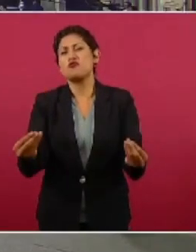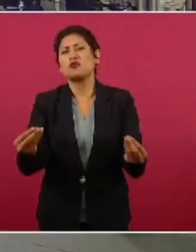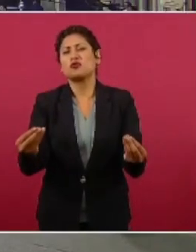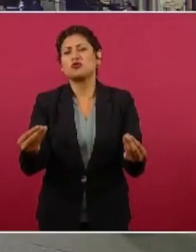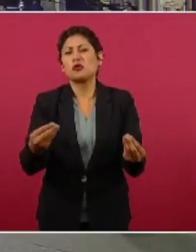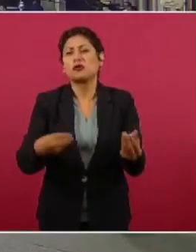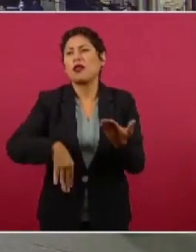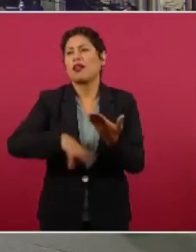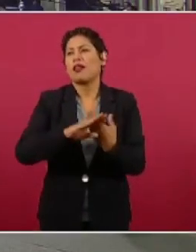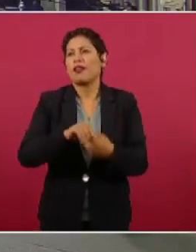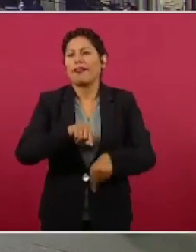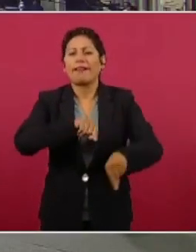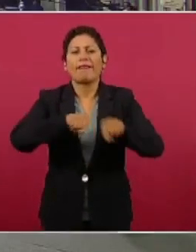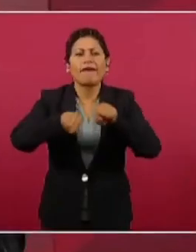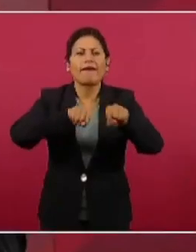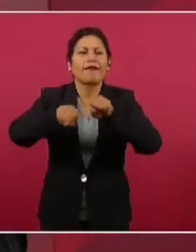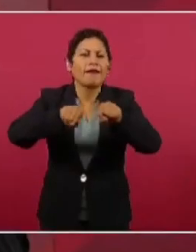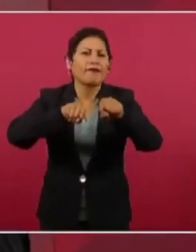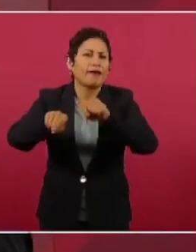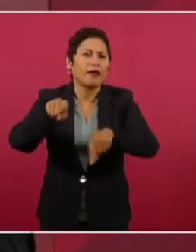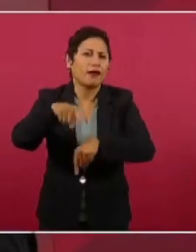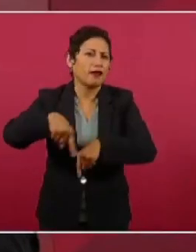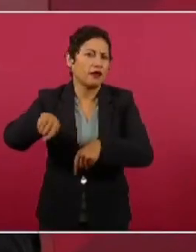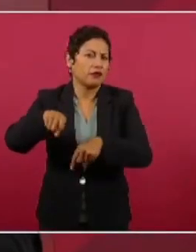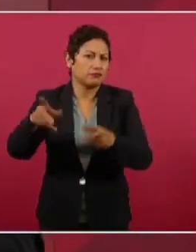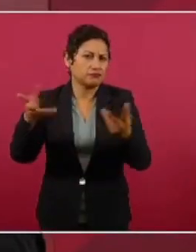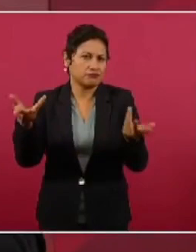pues a veces no da tiempo,